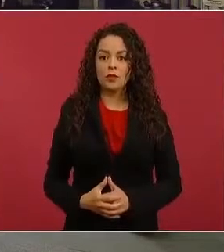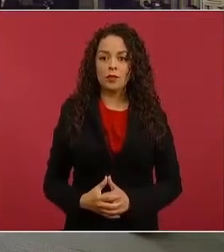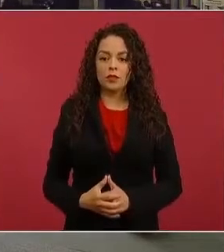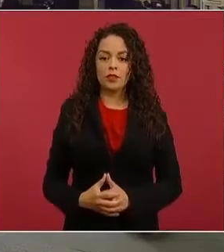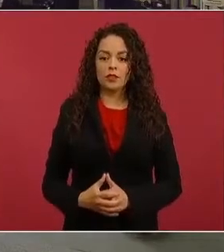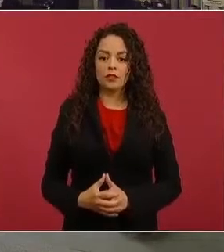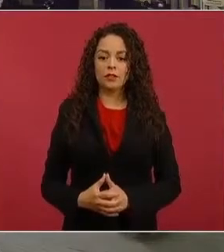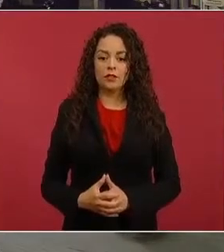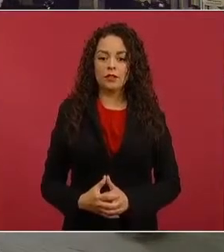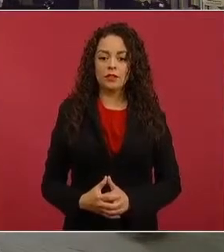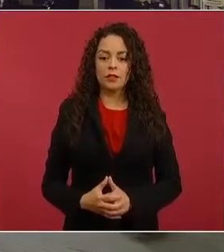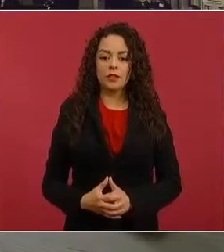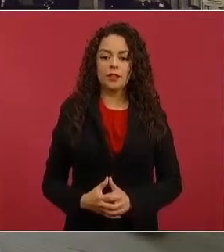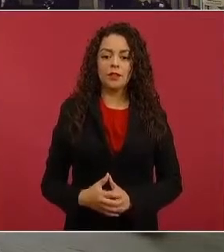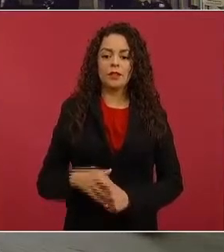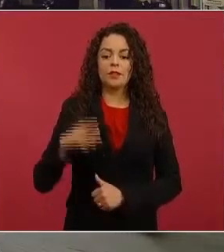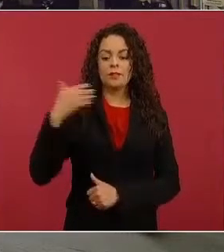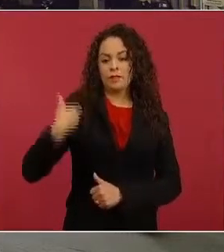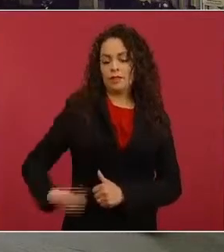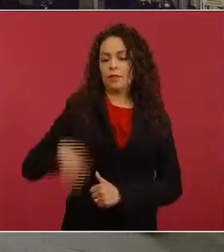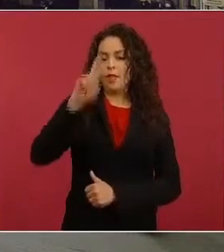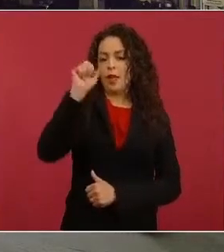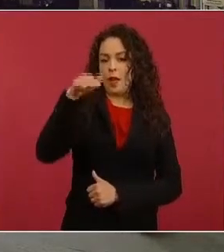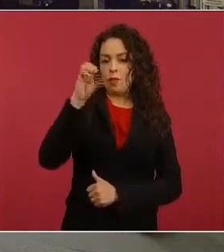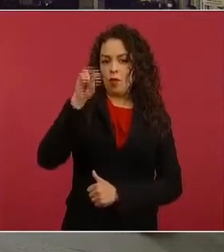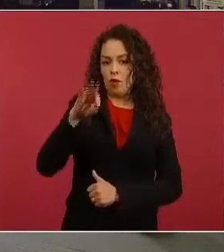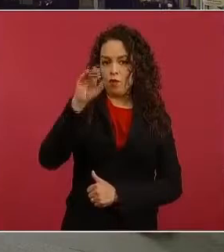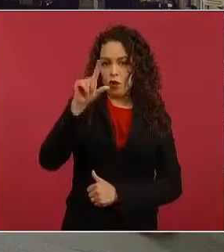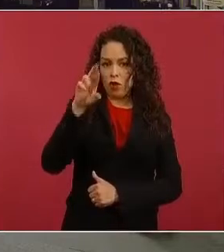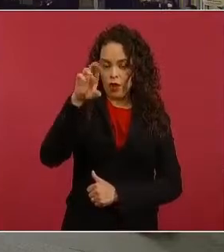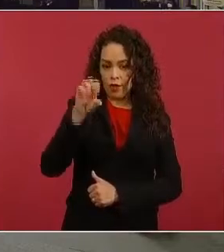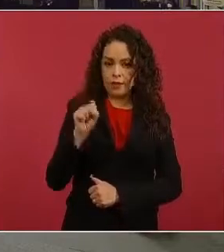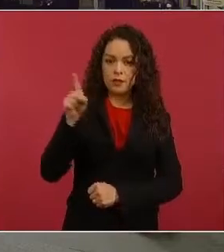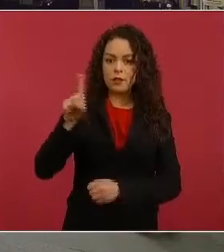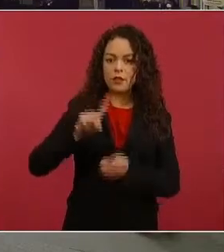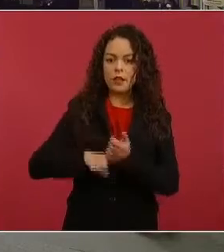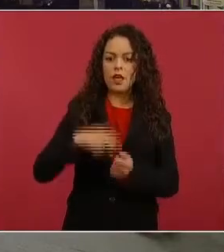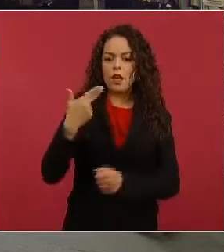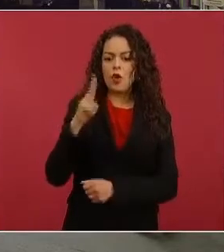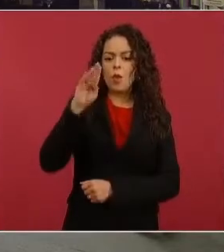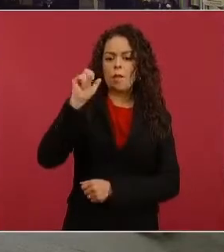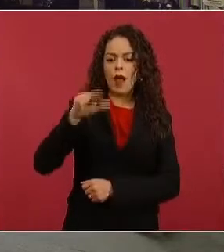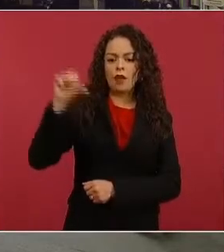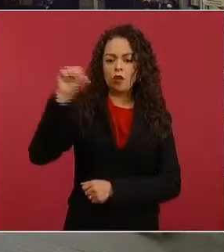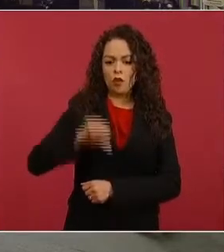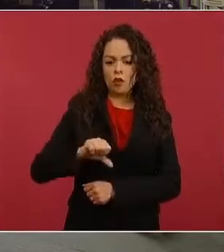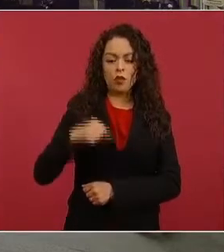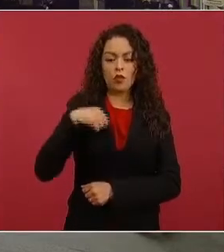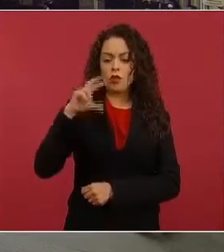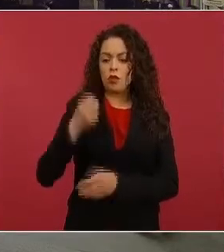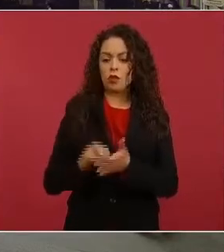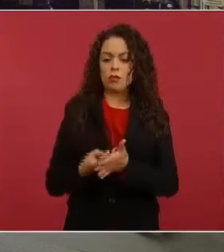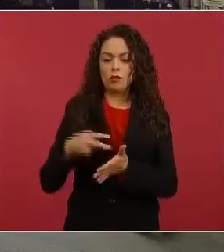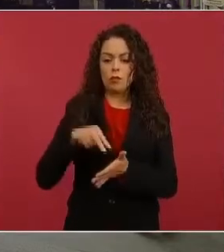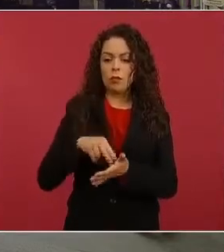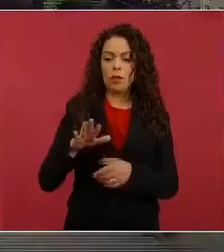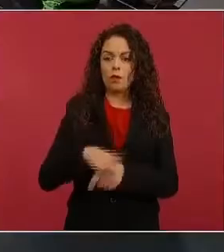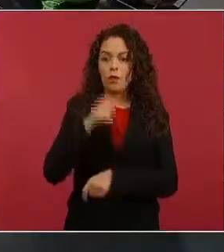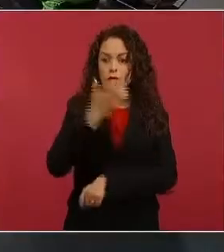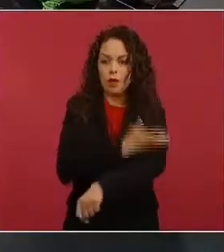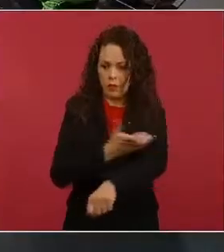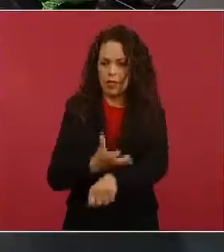Buenos días, Adelante. presidente. Ramón Flores, de el Sentinel Informan de Humanoid. No me pongo de pie por los compañeros de las